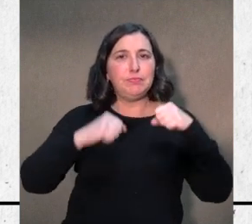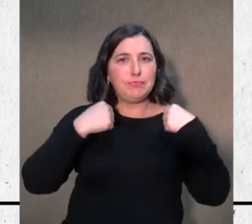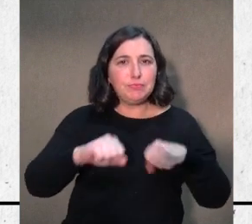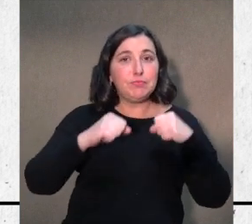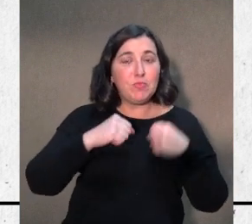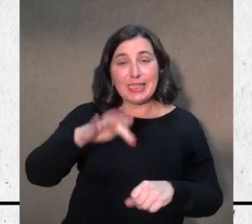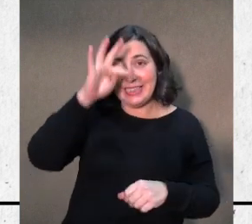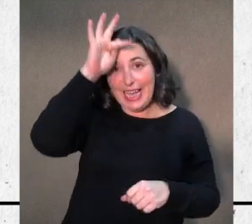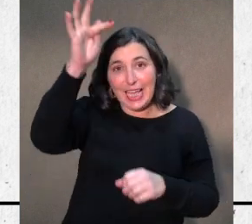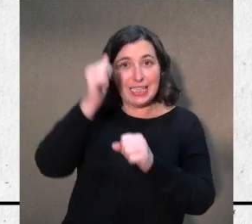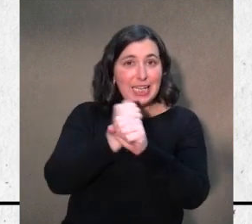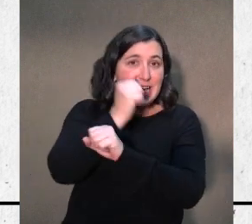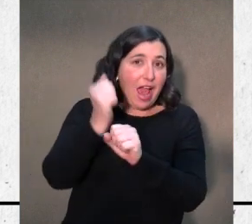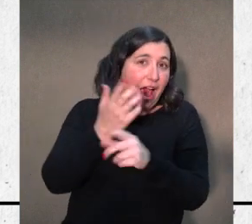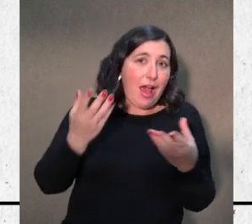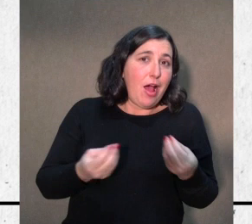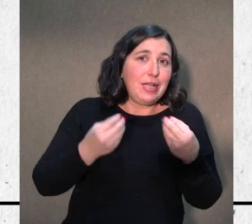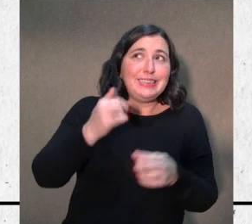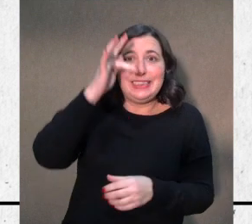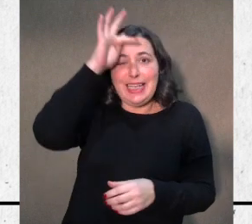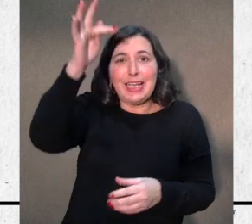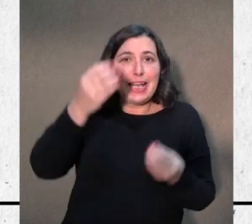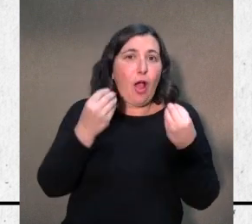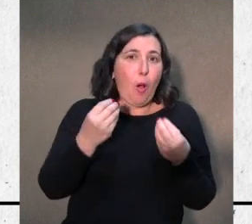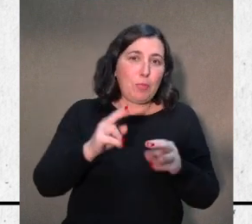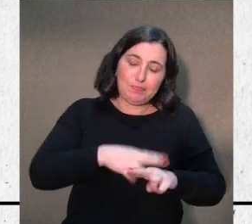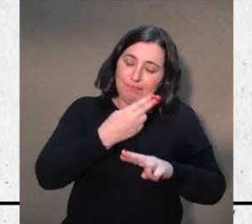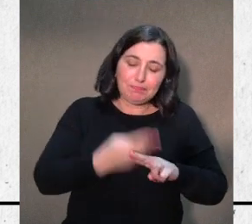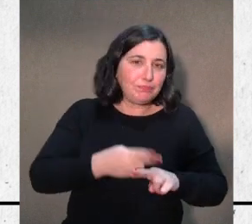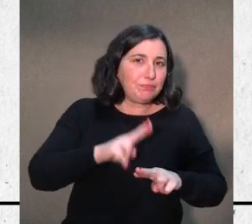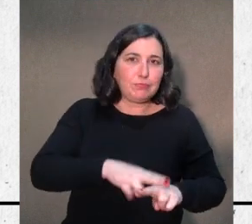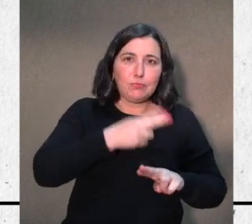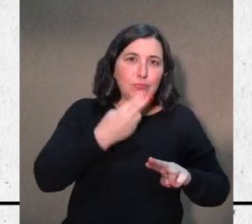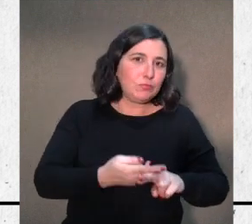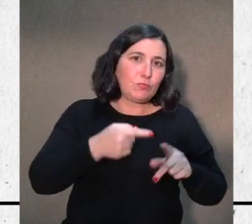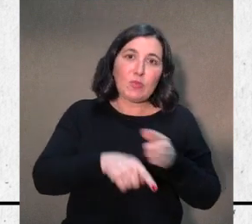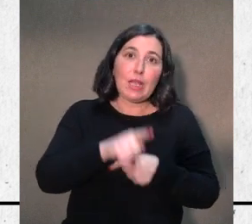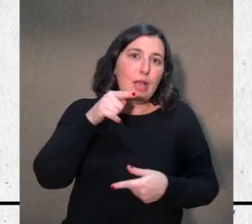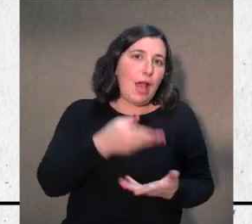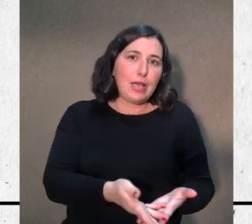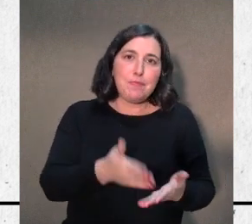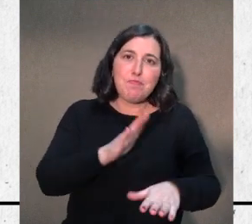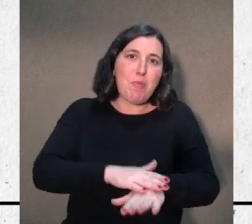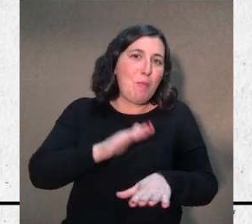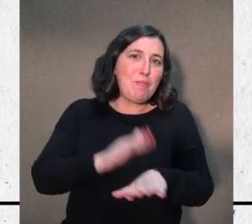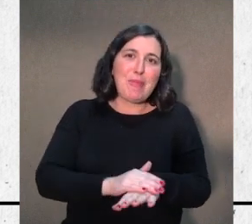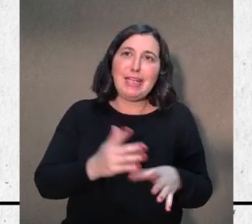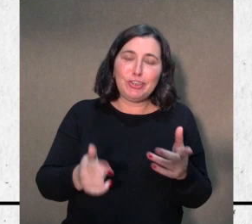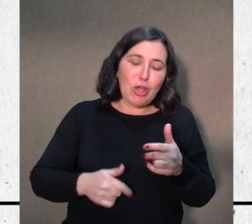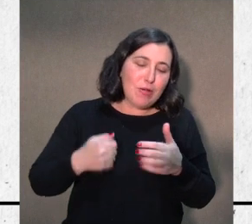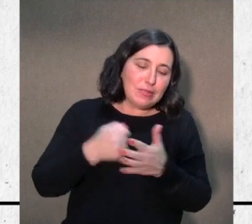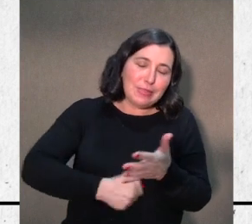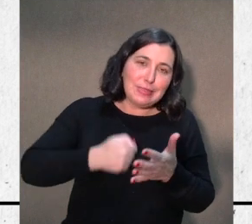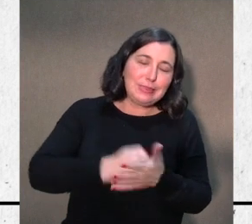todo eso, llegado el momento, da su fruto y tal, no me arrepiento para nada. Soy feliz con lo